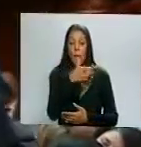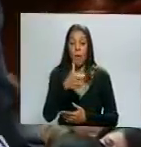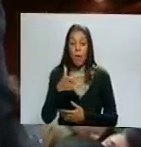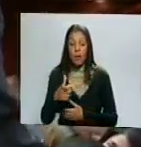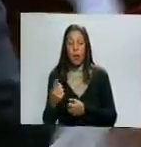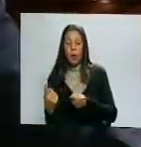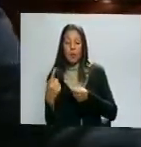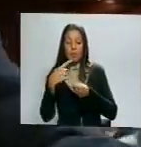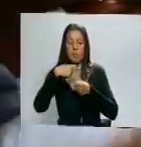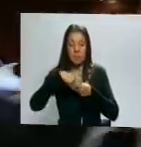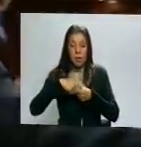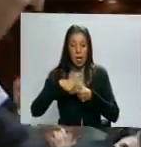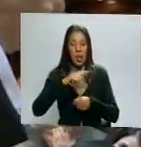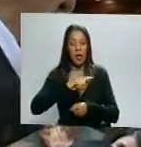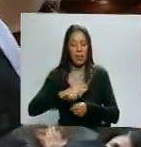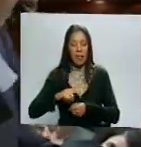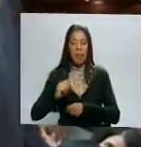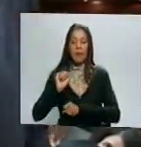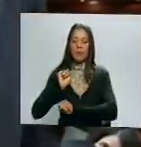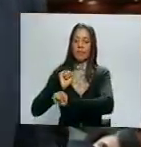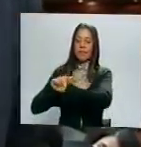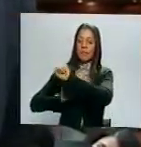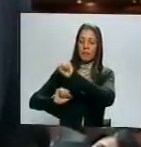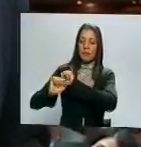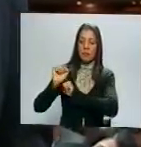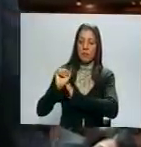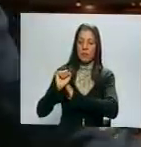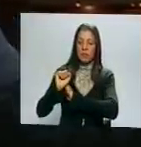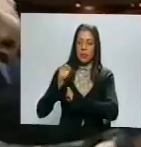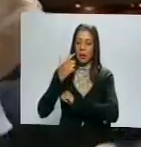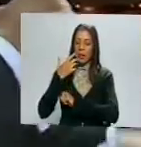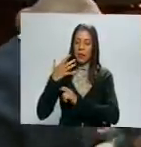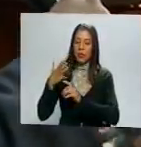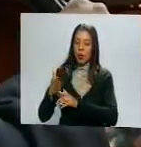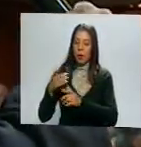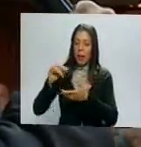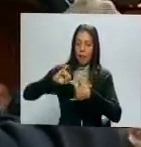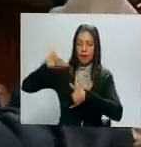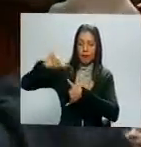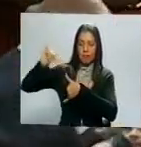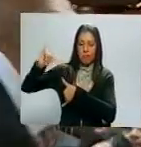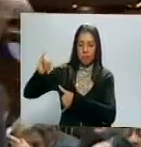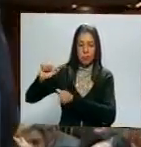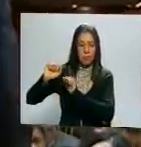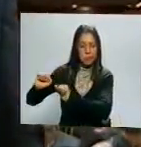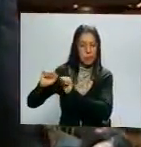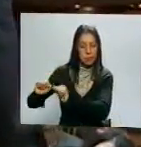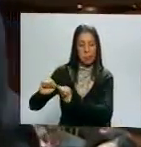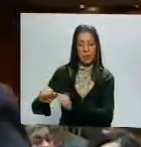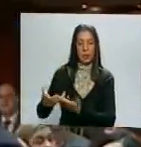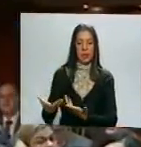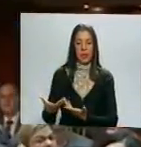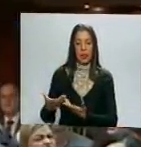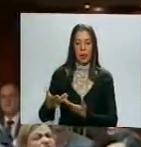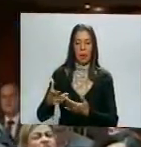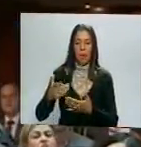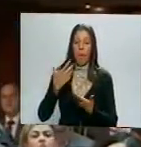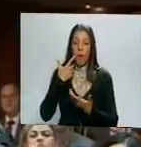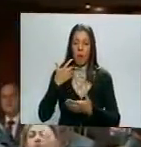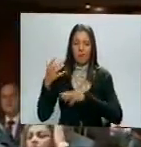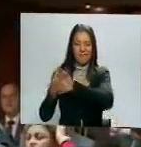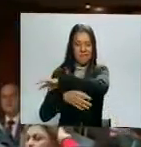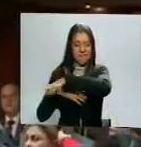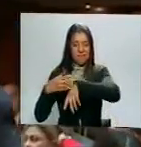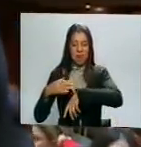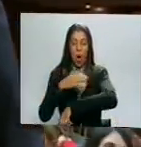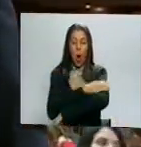las tareas de confrontación, de enfrentamiento y de derrota a los precios, a esta caotización de los precios y a esta guerra que nos ha